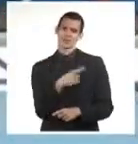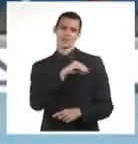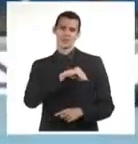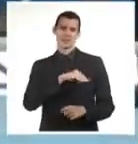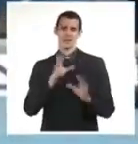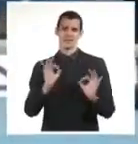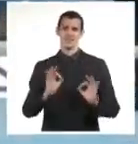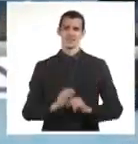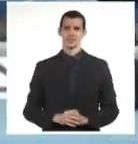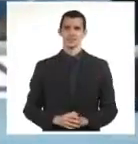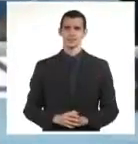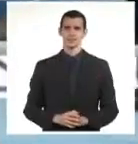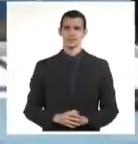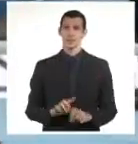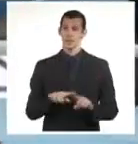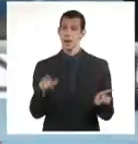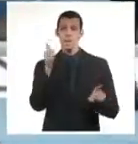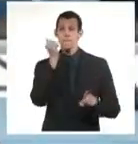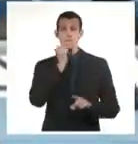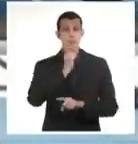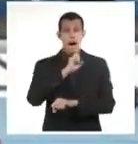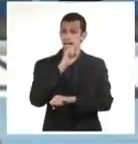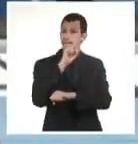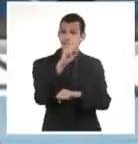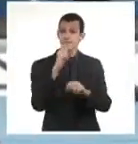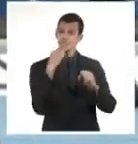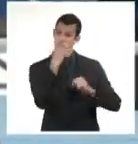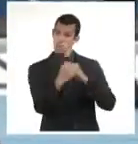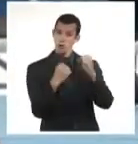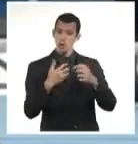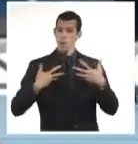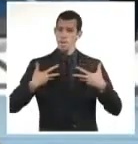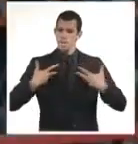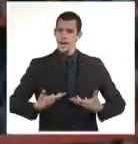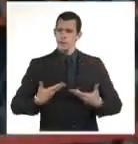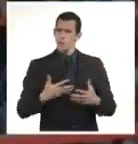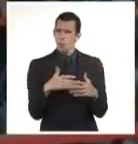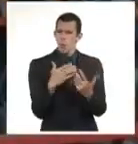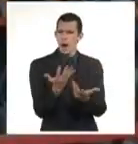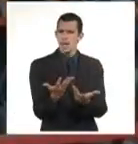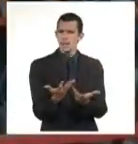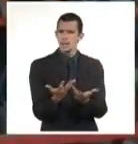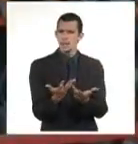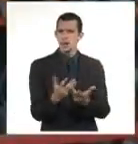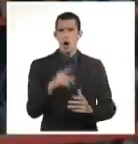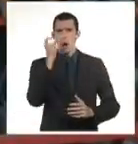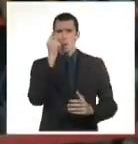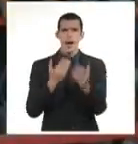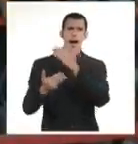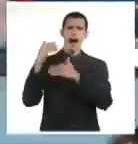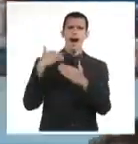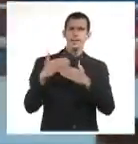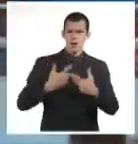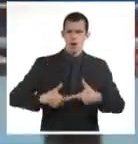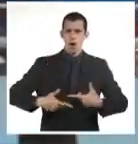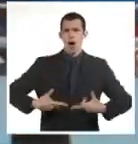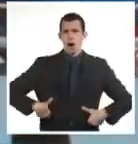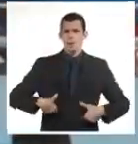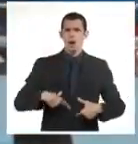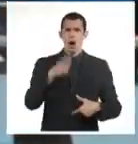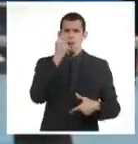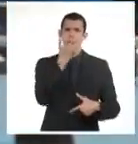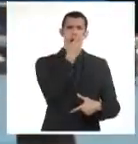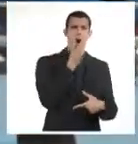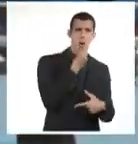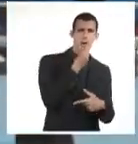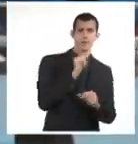propia división, el pleito más intenso y a la vez debatido de la jornada fue entre el ex mundialista juvenil, el habanero Darío Javier